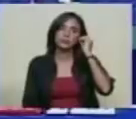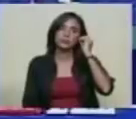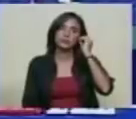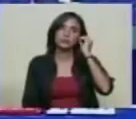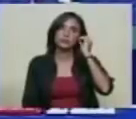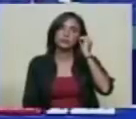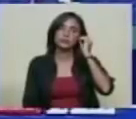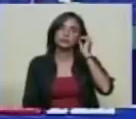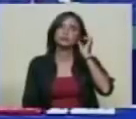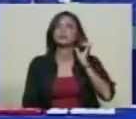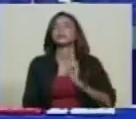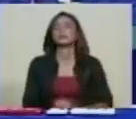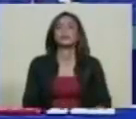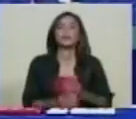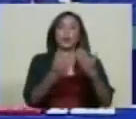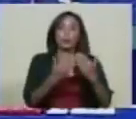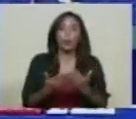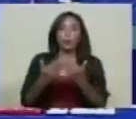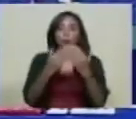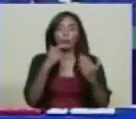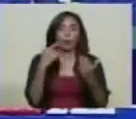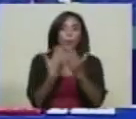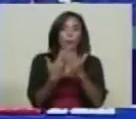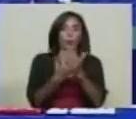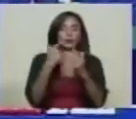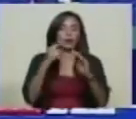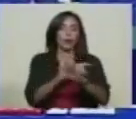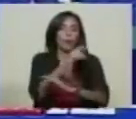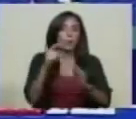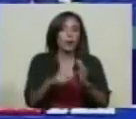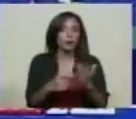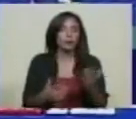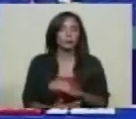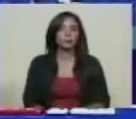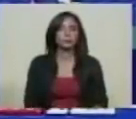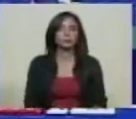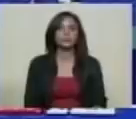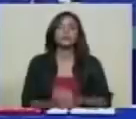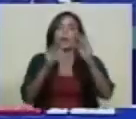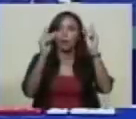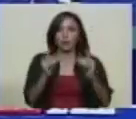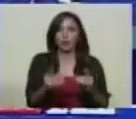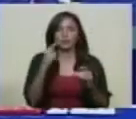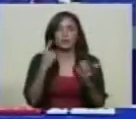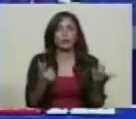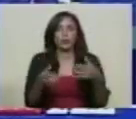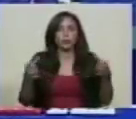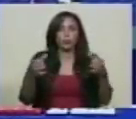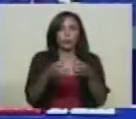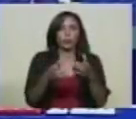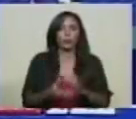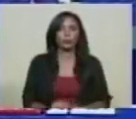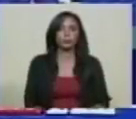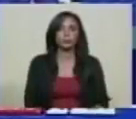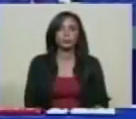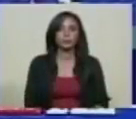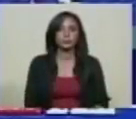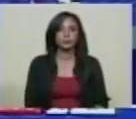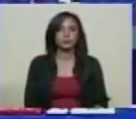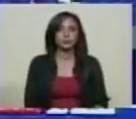luego de estudiar las propuestas, he decidido la conformación de la